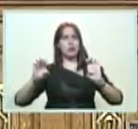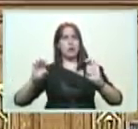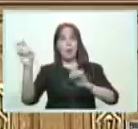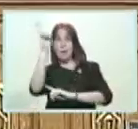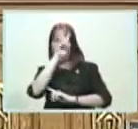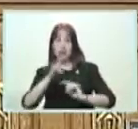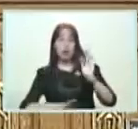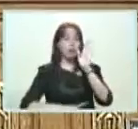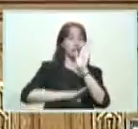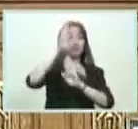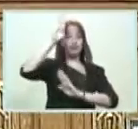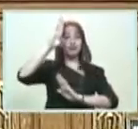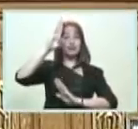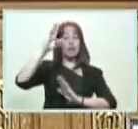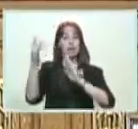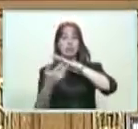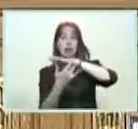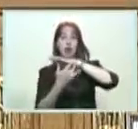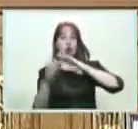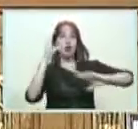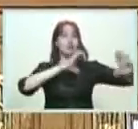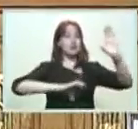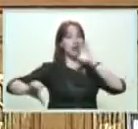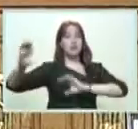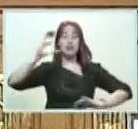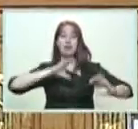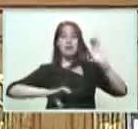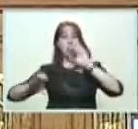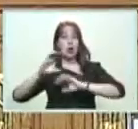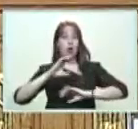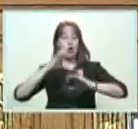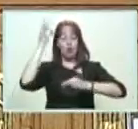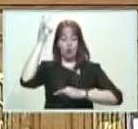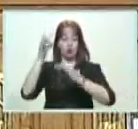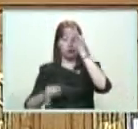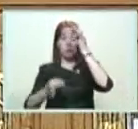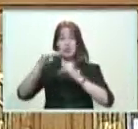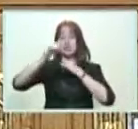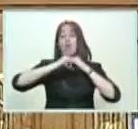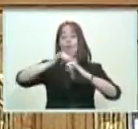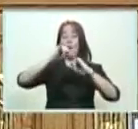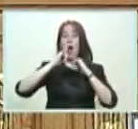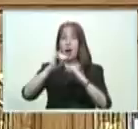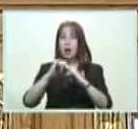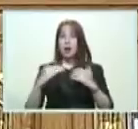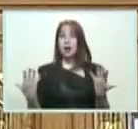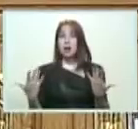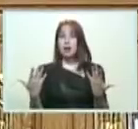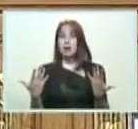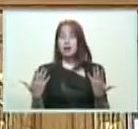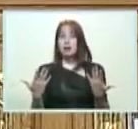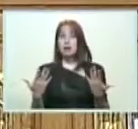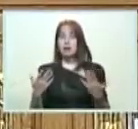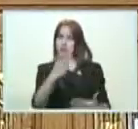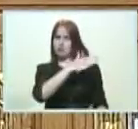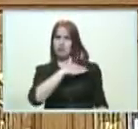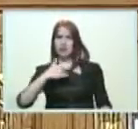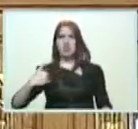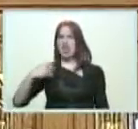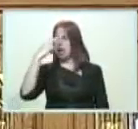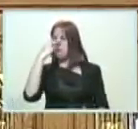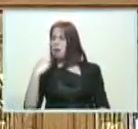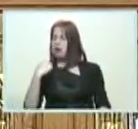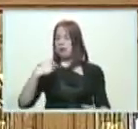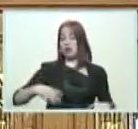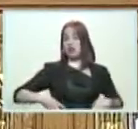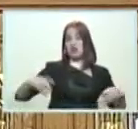del desarrollo tecnológico, científico, la Venezuela de la justicia, la igualdad. Ellos quieren una Venezuela de pobres y